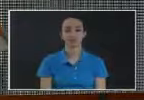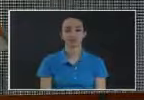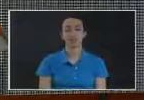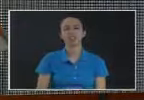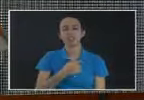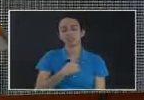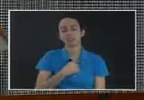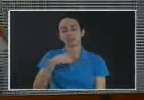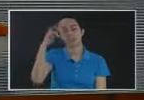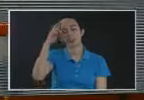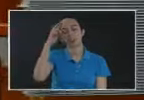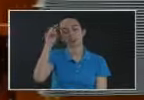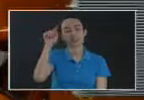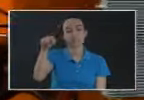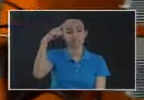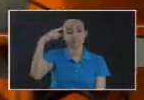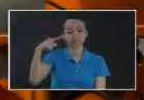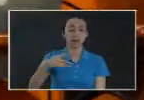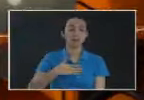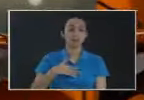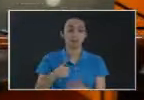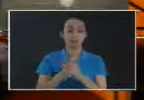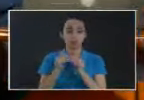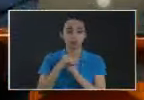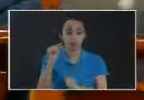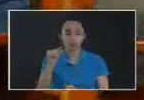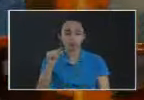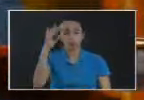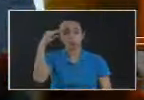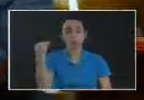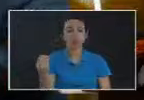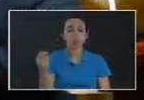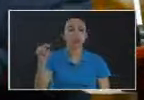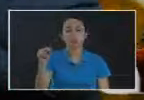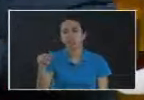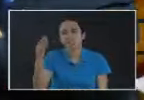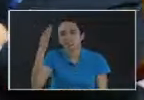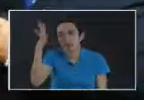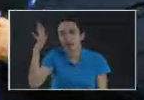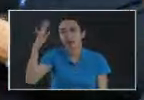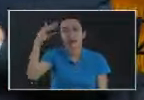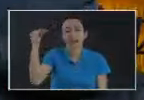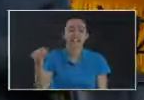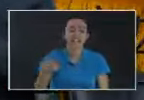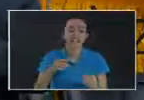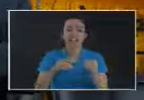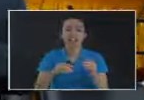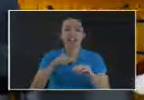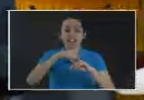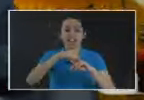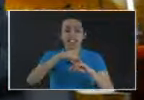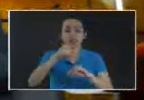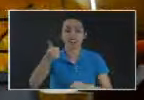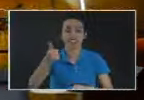Yo recuerdo que ese día, pues me preocupé un poco porque no sé por qué las novias tardan mucho cuando el día de nuestra